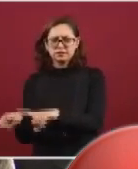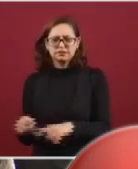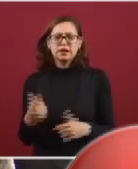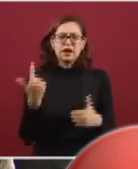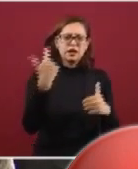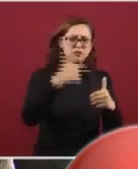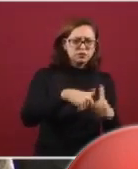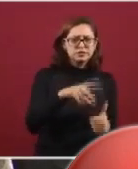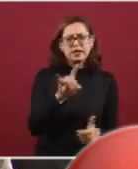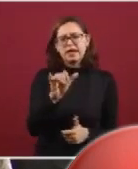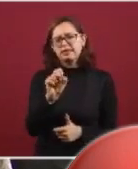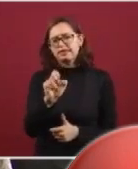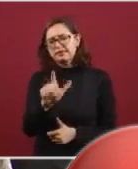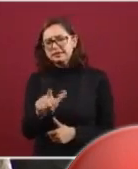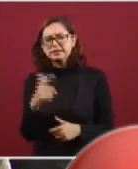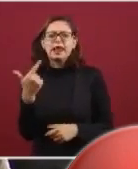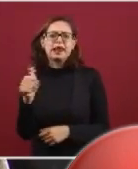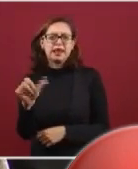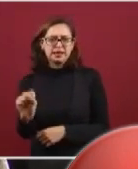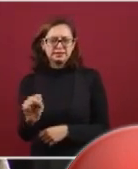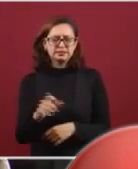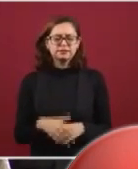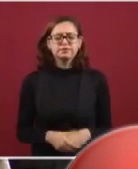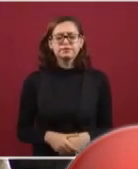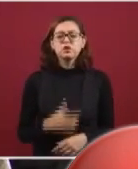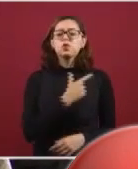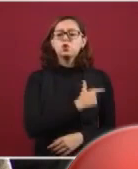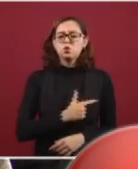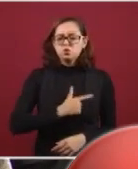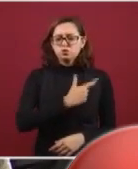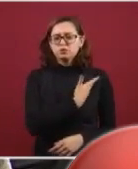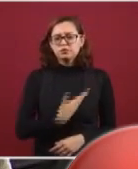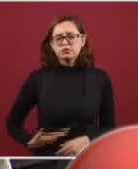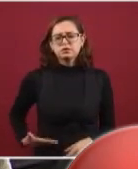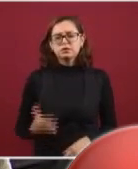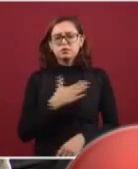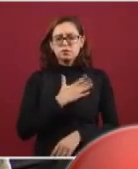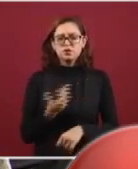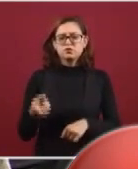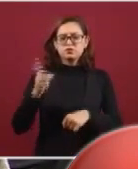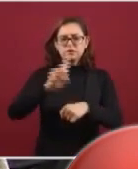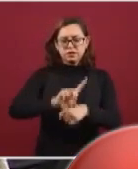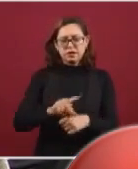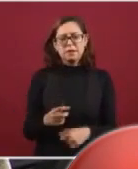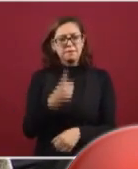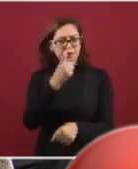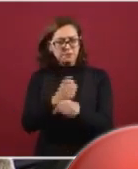Con todo gusto, señor presidente, muy buenos días. Empezamos por el tema de quién es quién en las